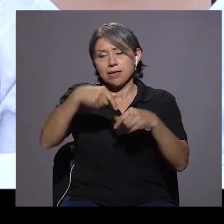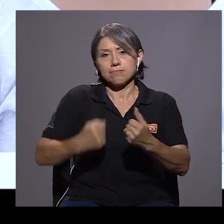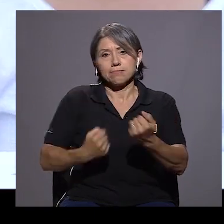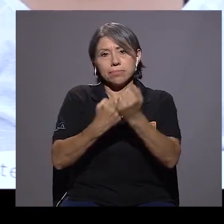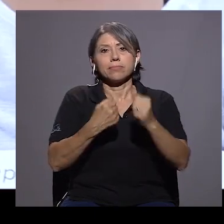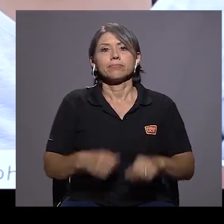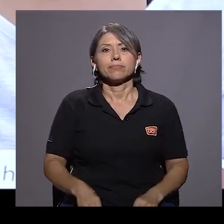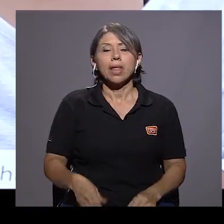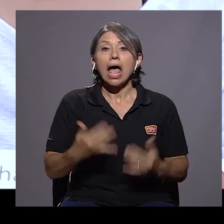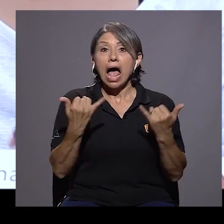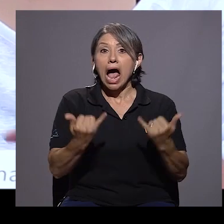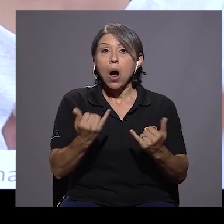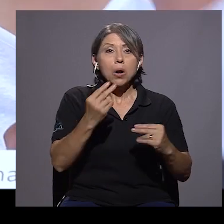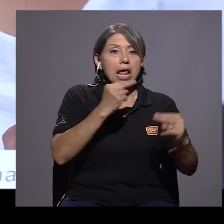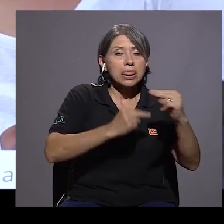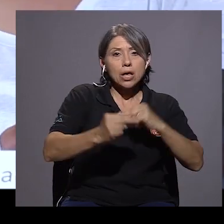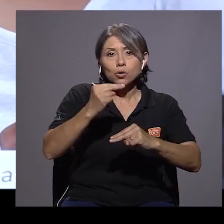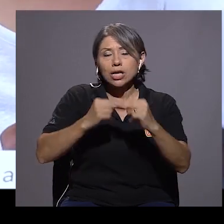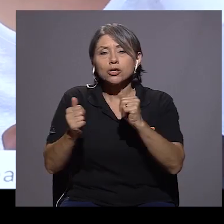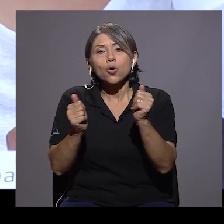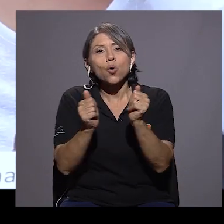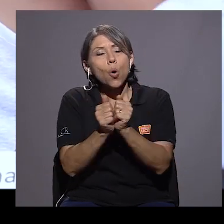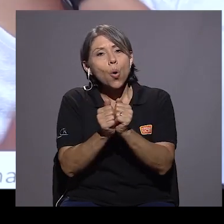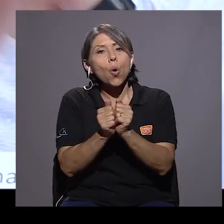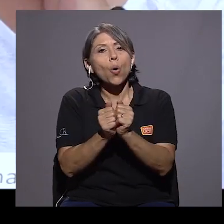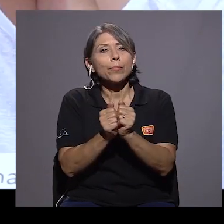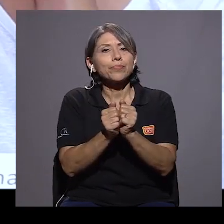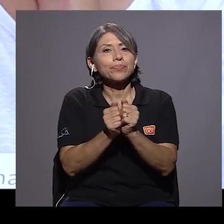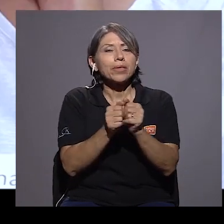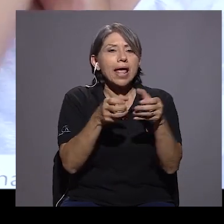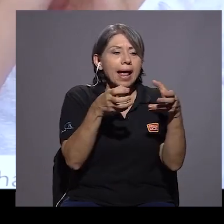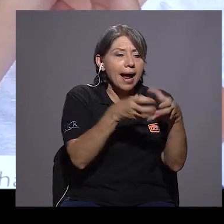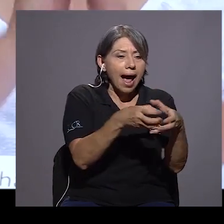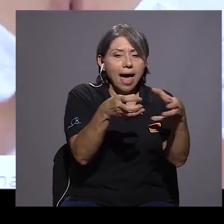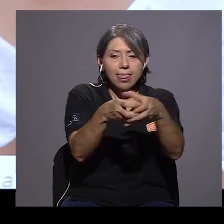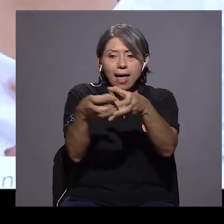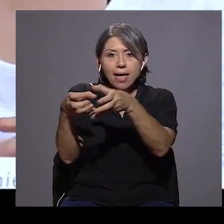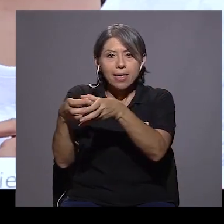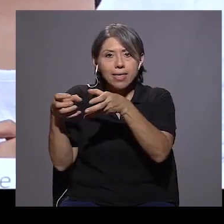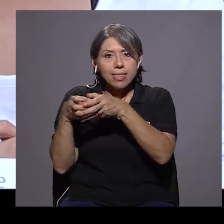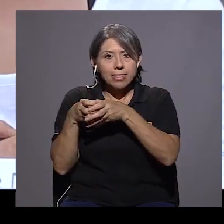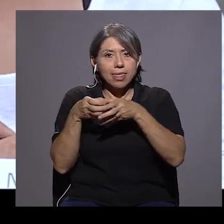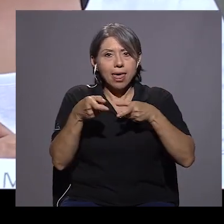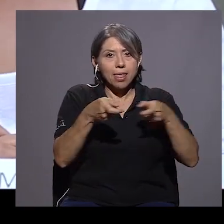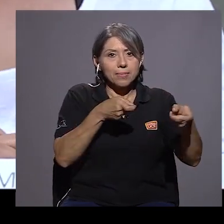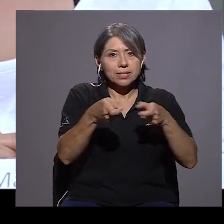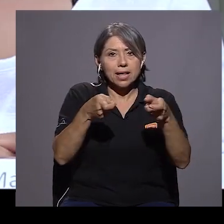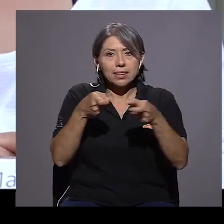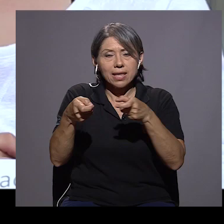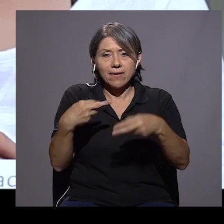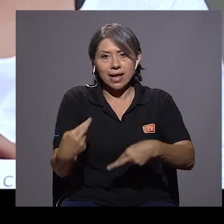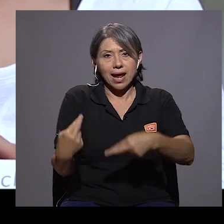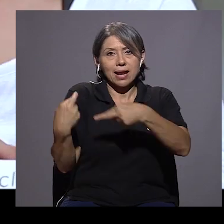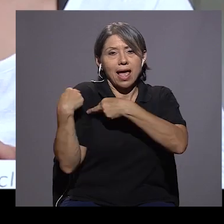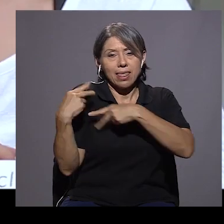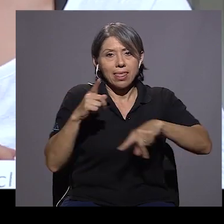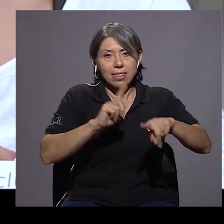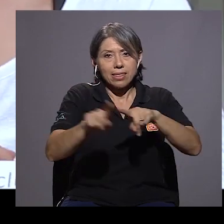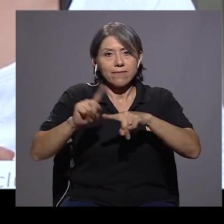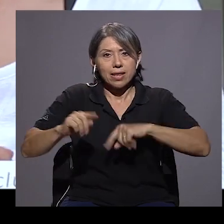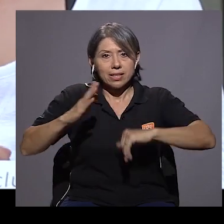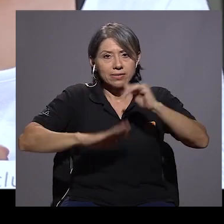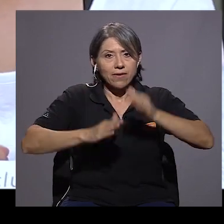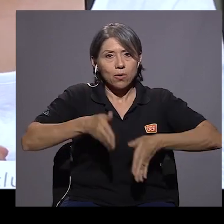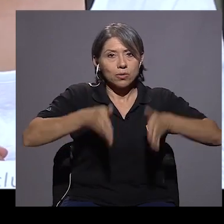articulados. Si bien se está haciendo una negociación con cada, digamos, entidad administrativa encargada de